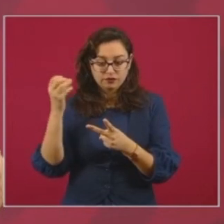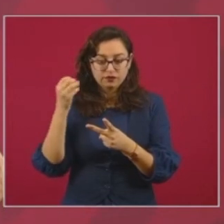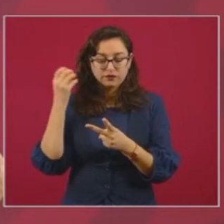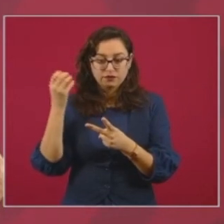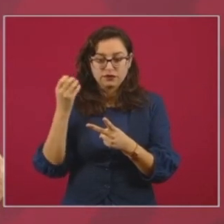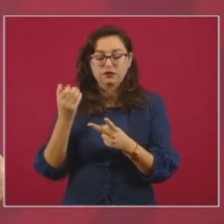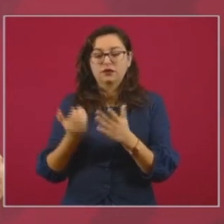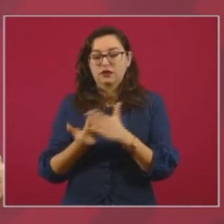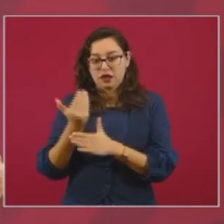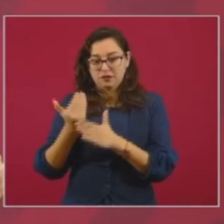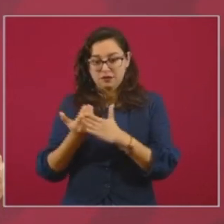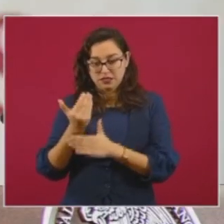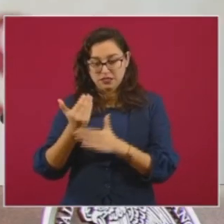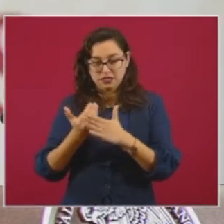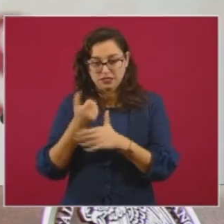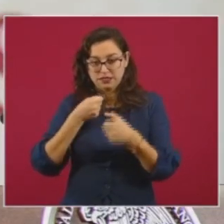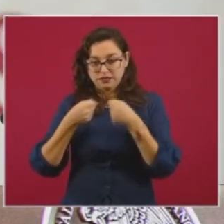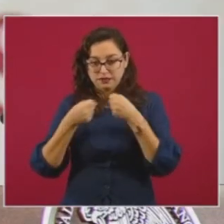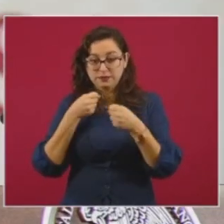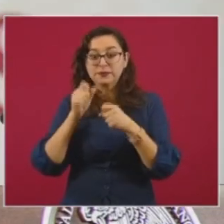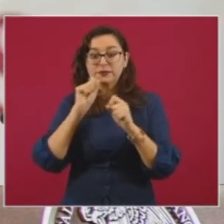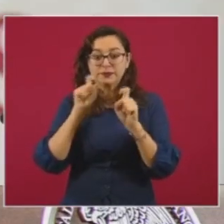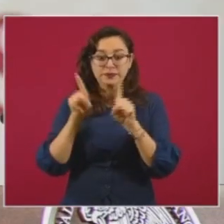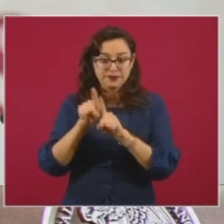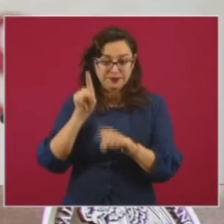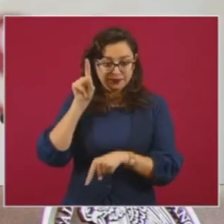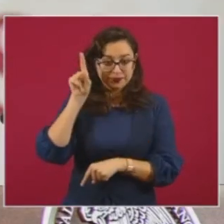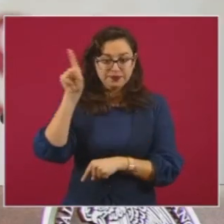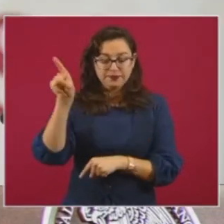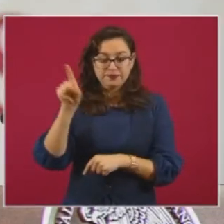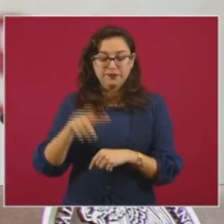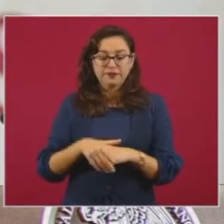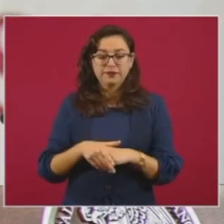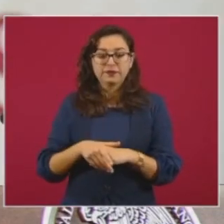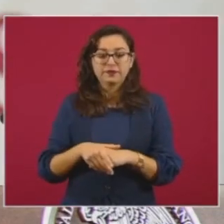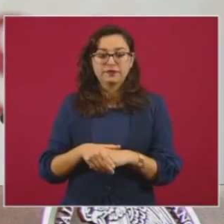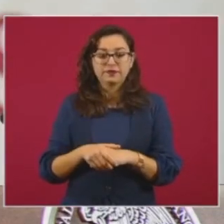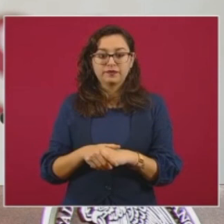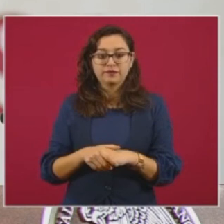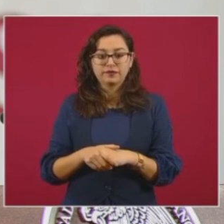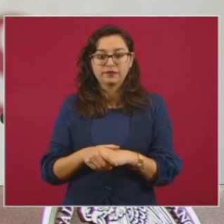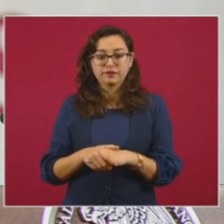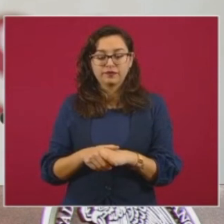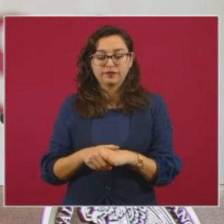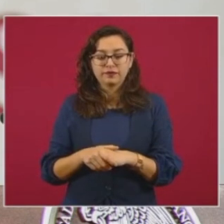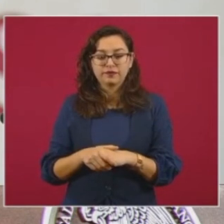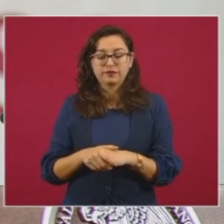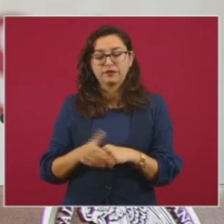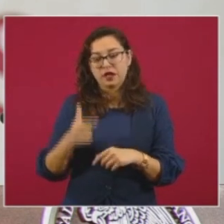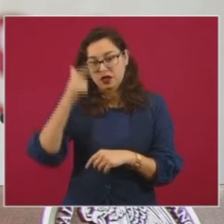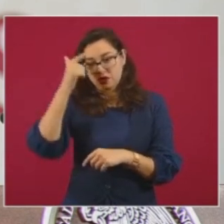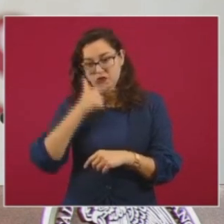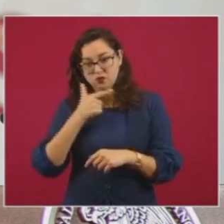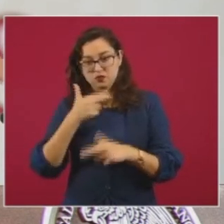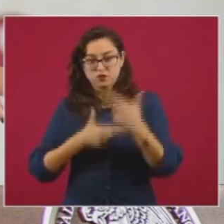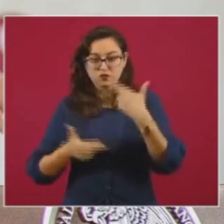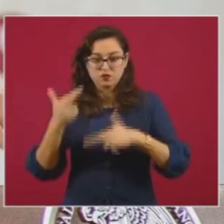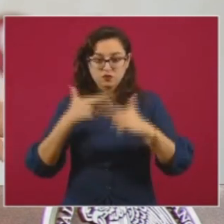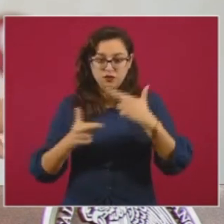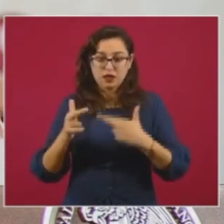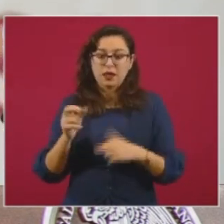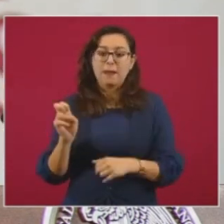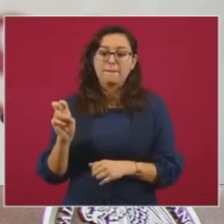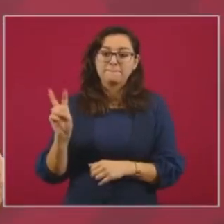desde Bavispe por la mañana y regresamos por la tarde-noche y el